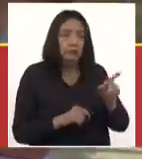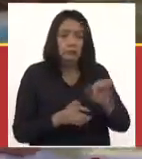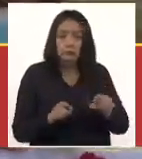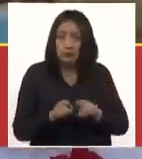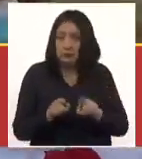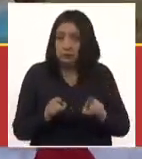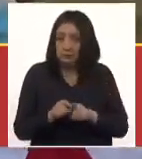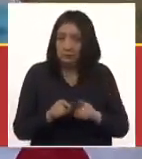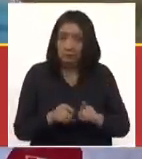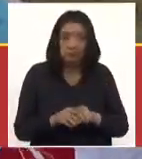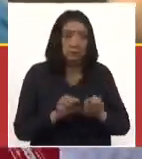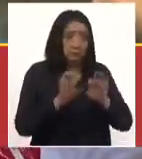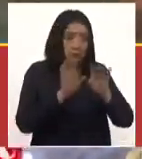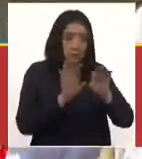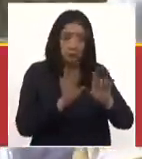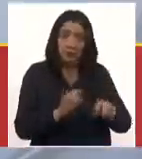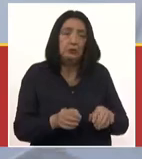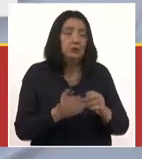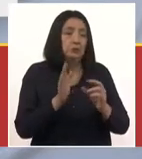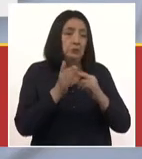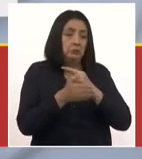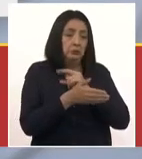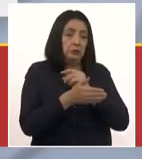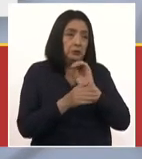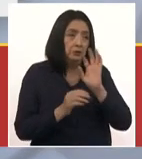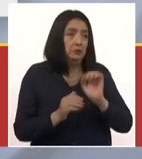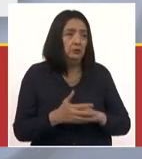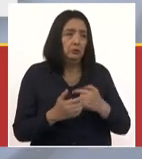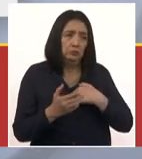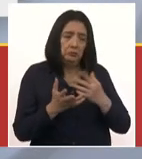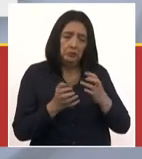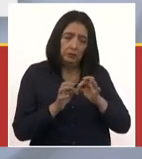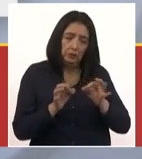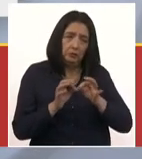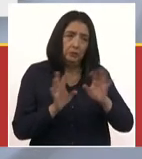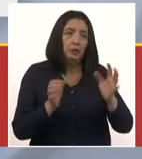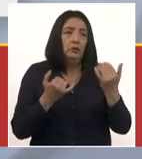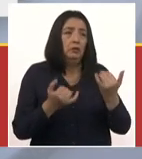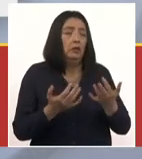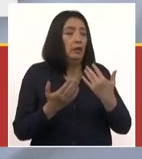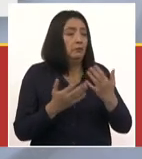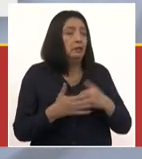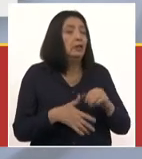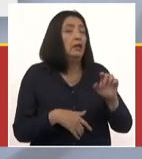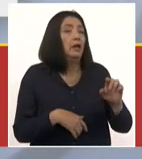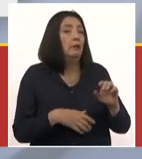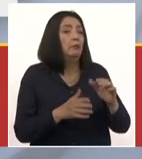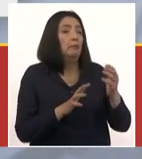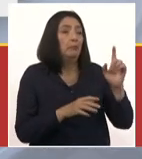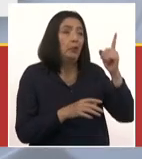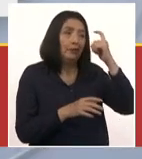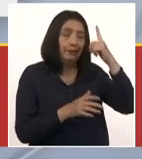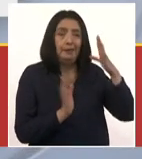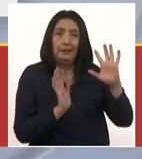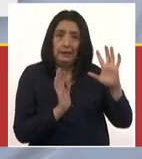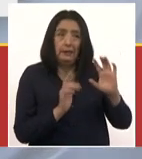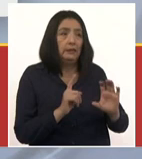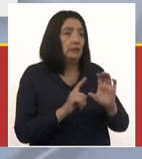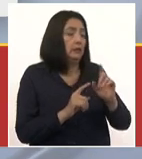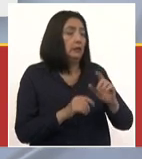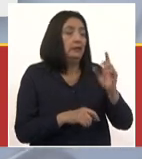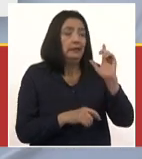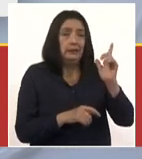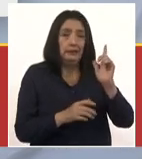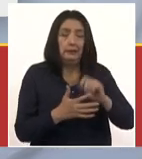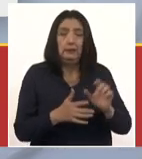palabras a través de un mensaje en su cuenta de Twitter. Quiero aclarar que hoy me referí a la muerte política del comunismo y de dirigentes